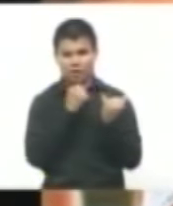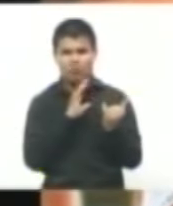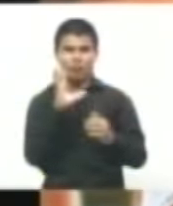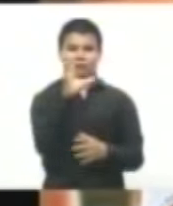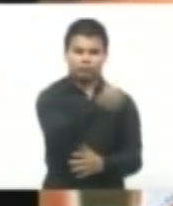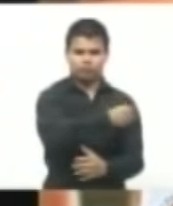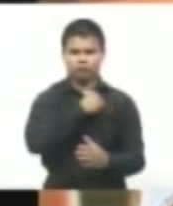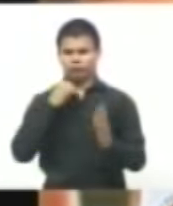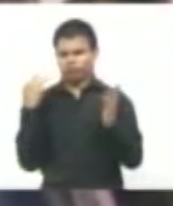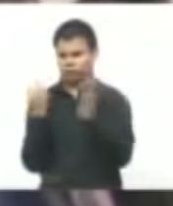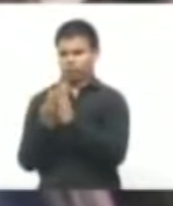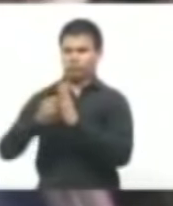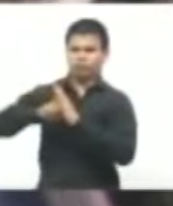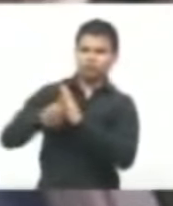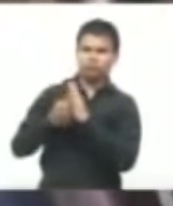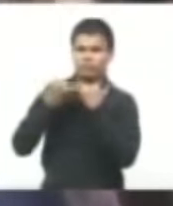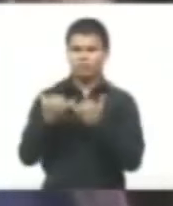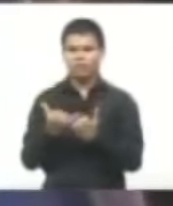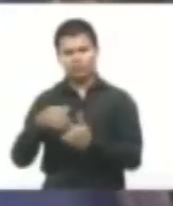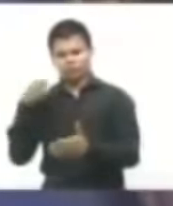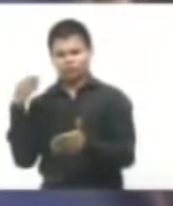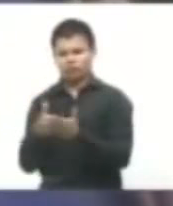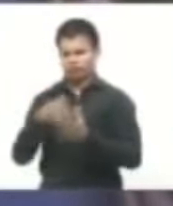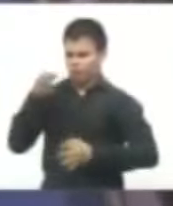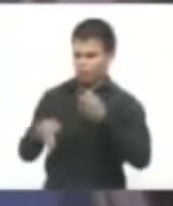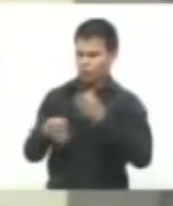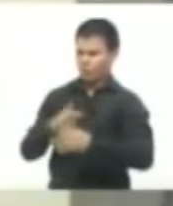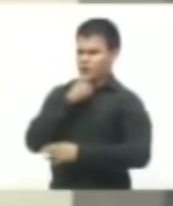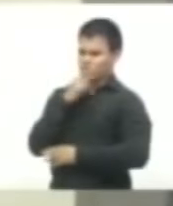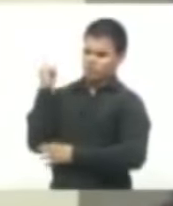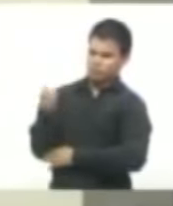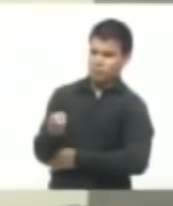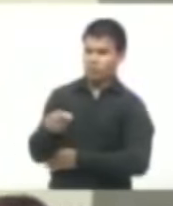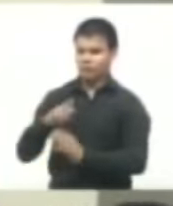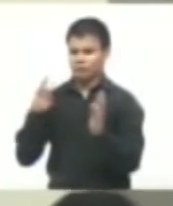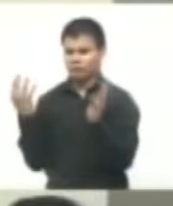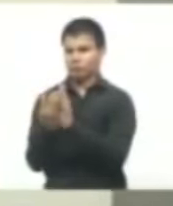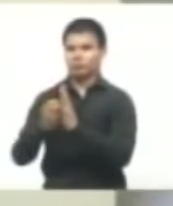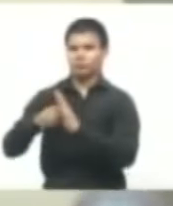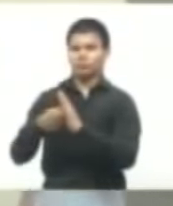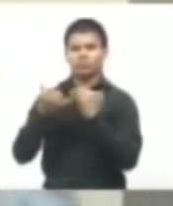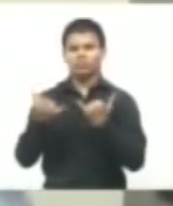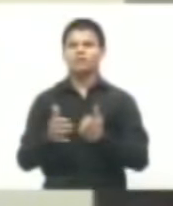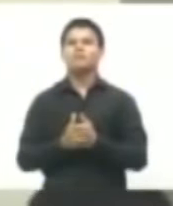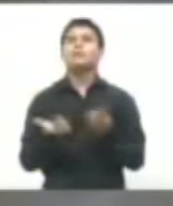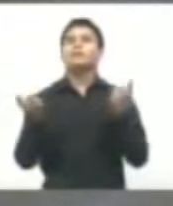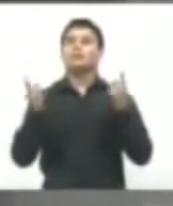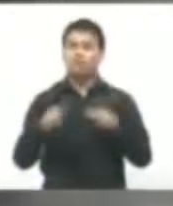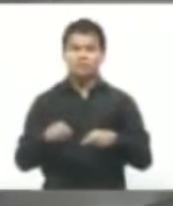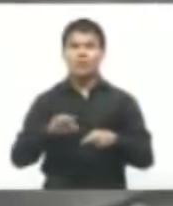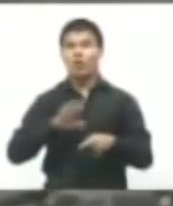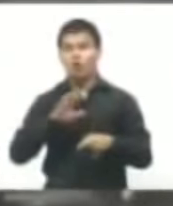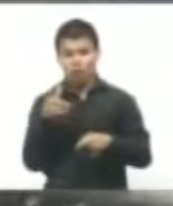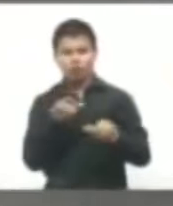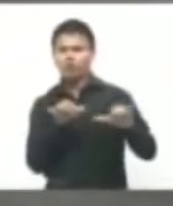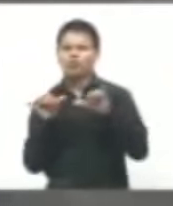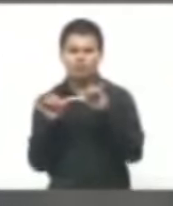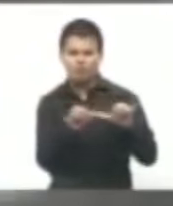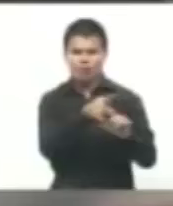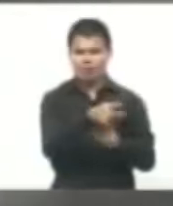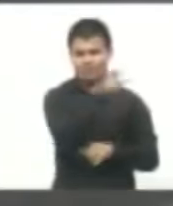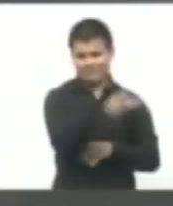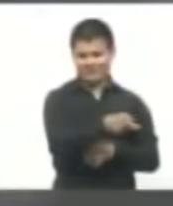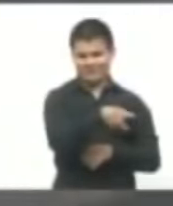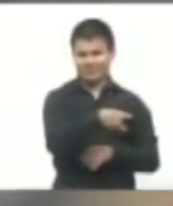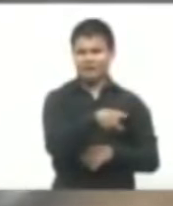de peculado por apropiación e interés indebido en celebración de contratos. Simultáneamente, por cargos de peculado por apropiación,